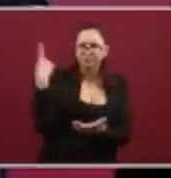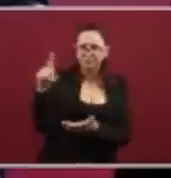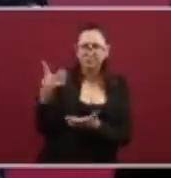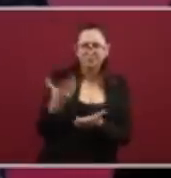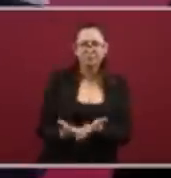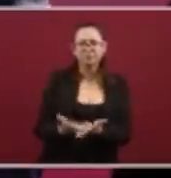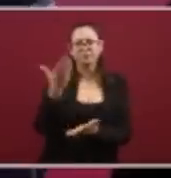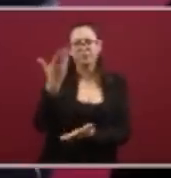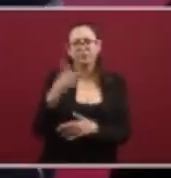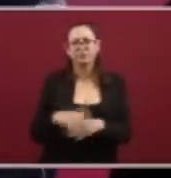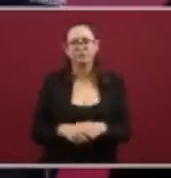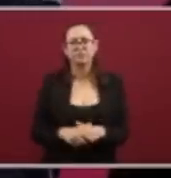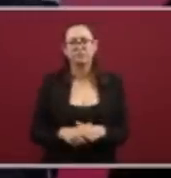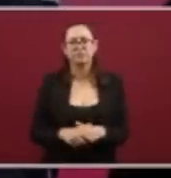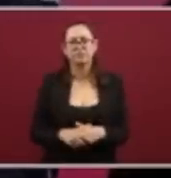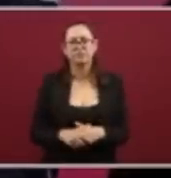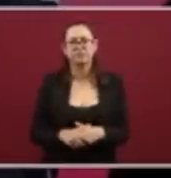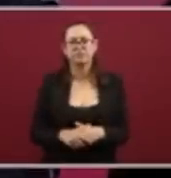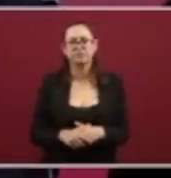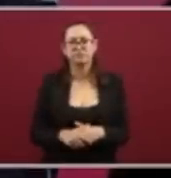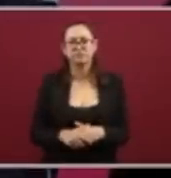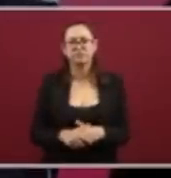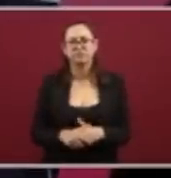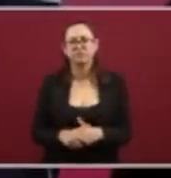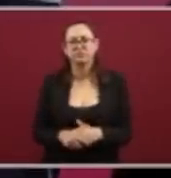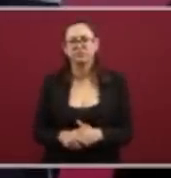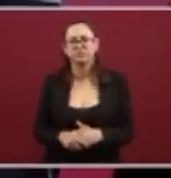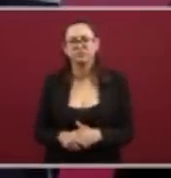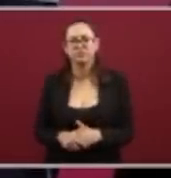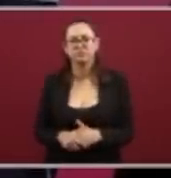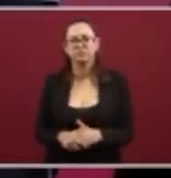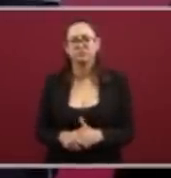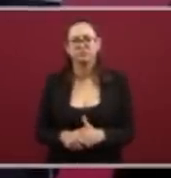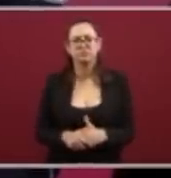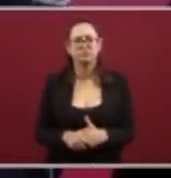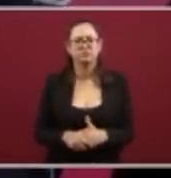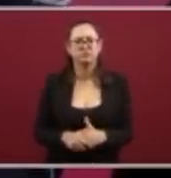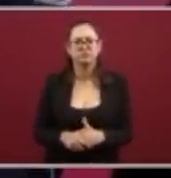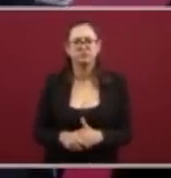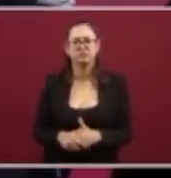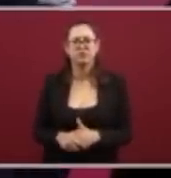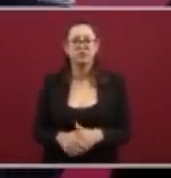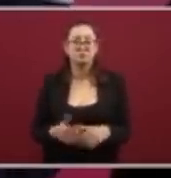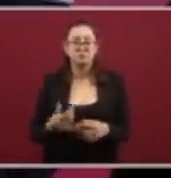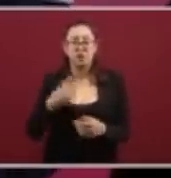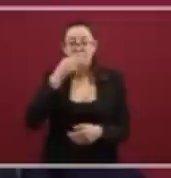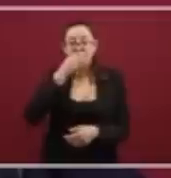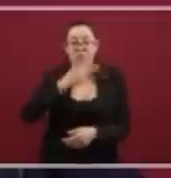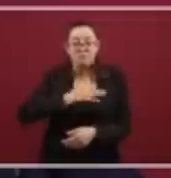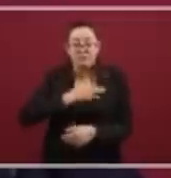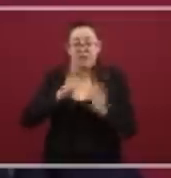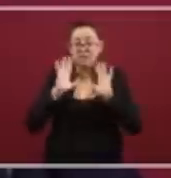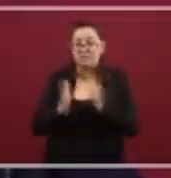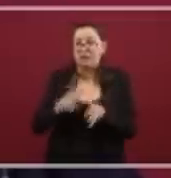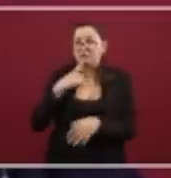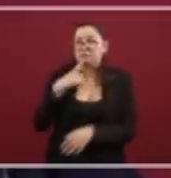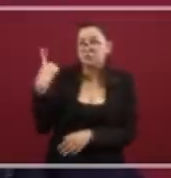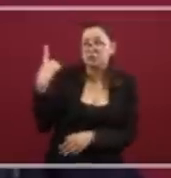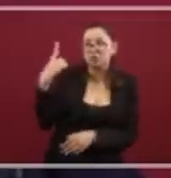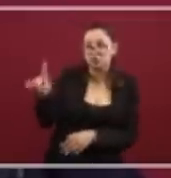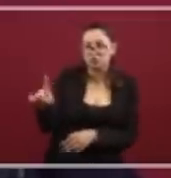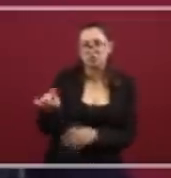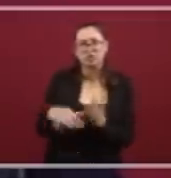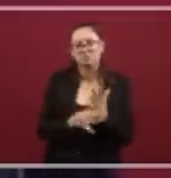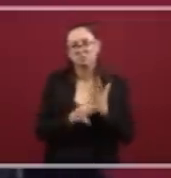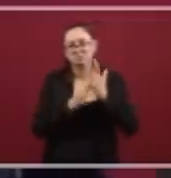tema después de que yo tuve conocimiento de la denuncia me manifestó que así era